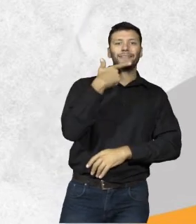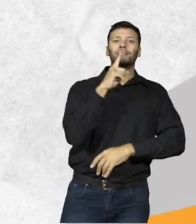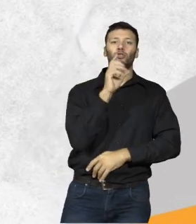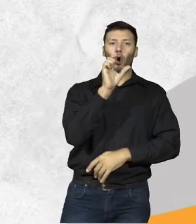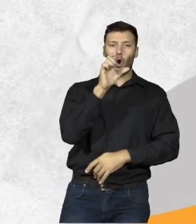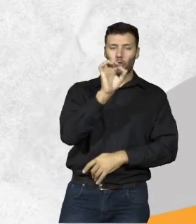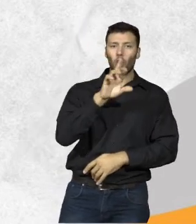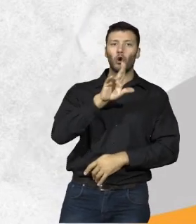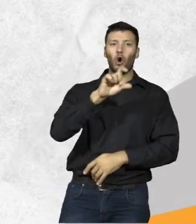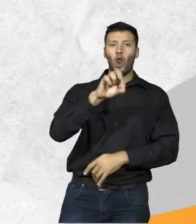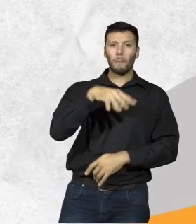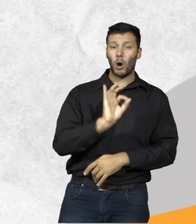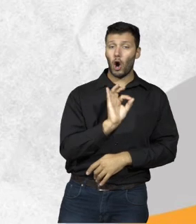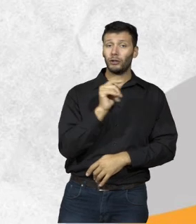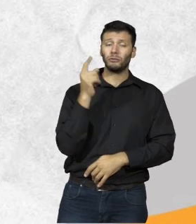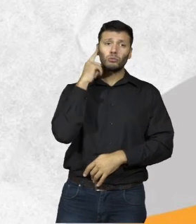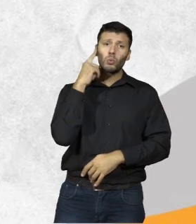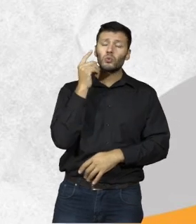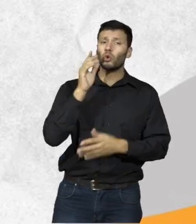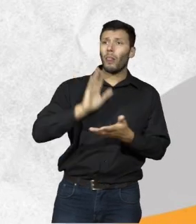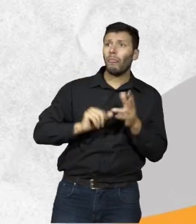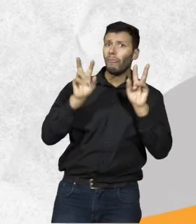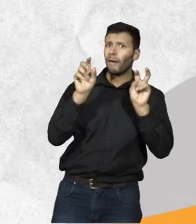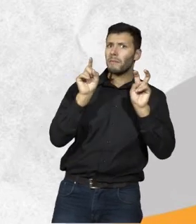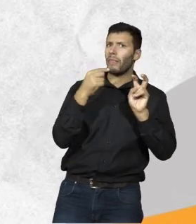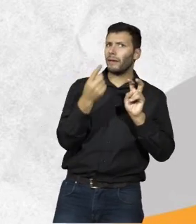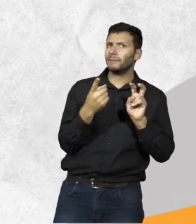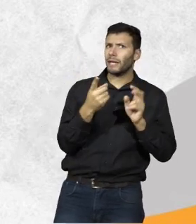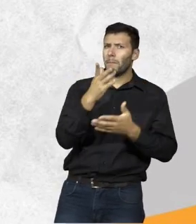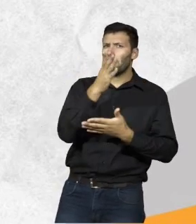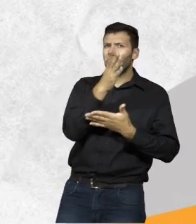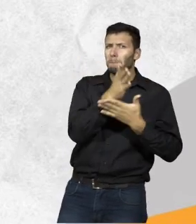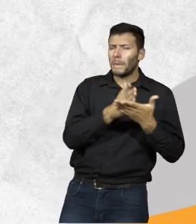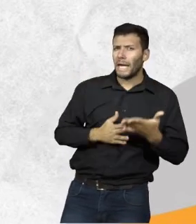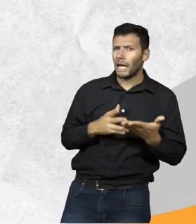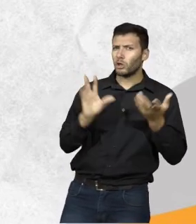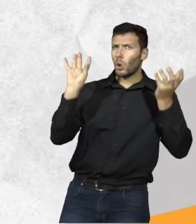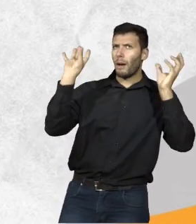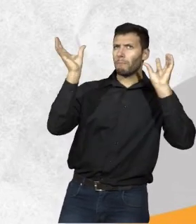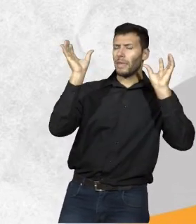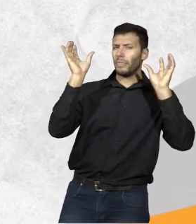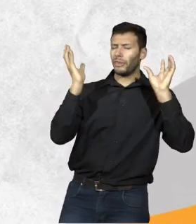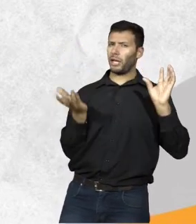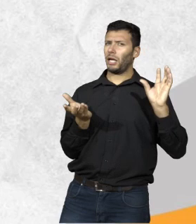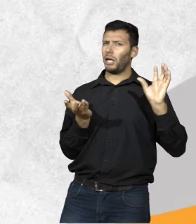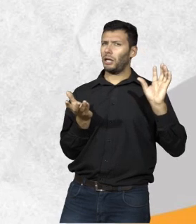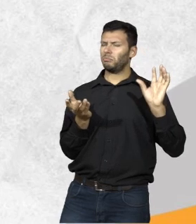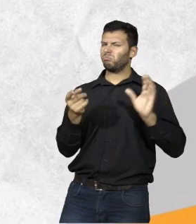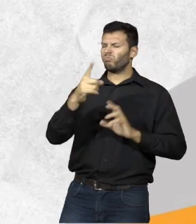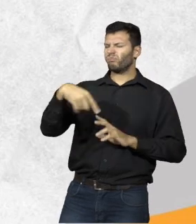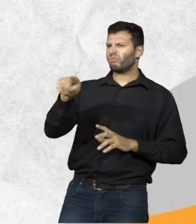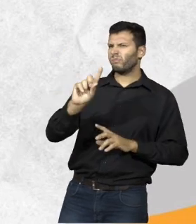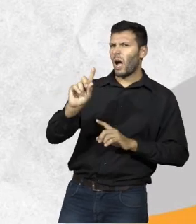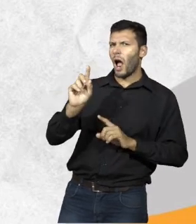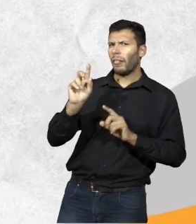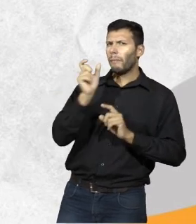escucho mucho cuando se habla como medio ambiente. Y si, para el que no lo sabe, el